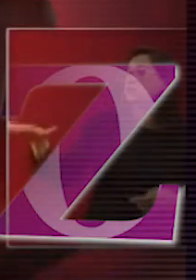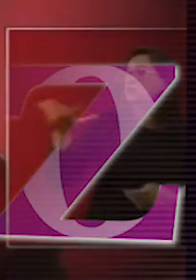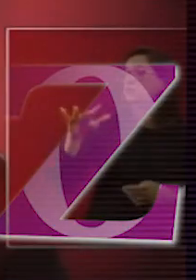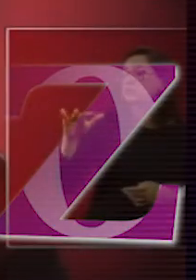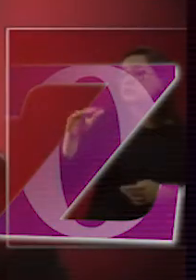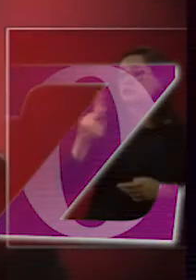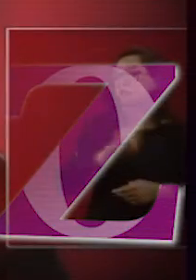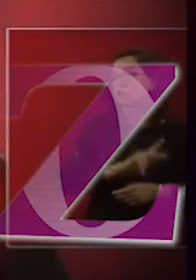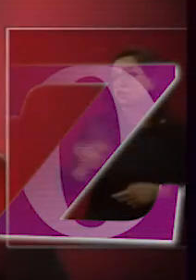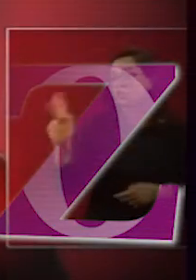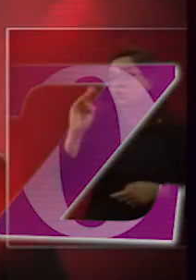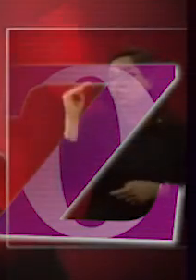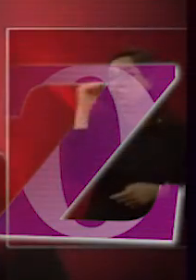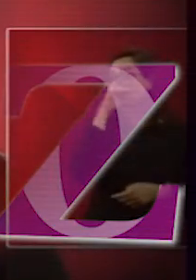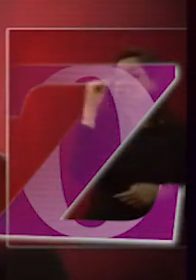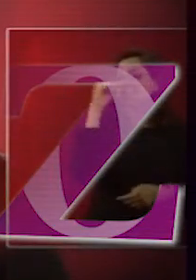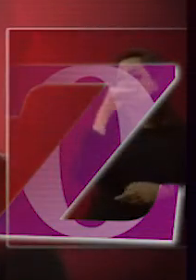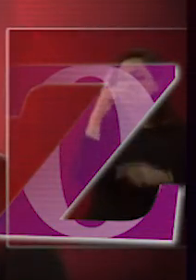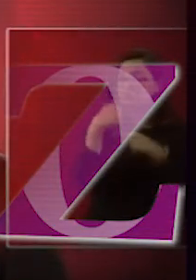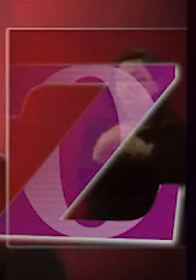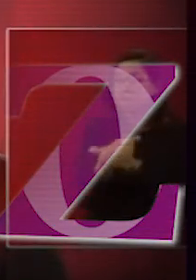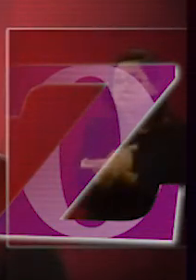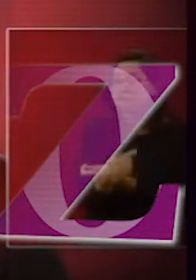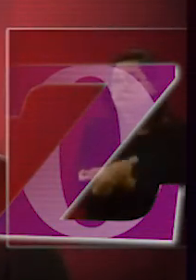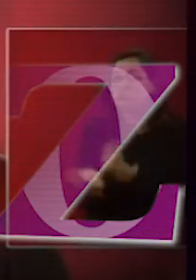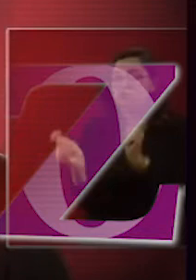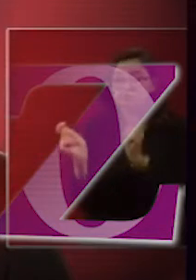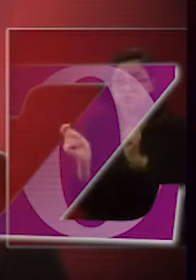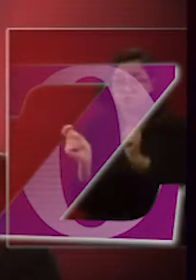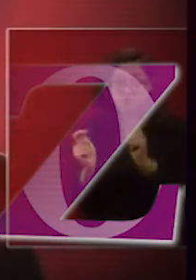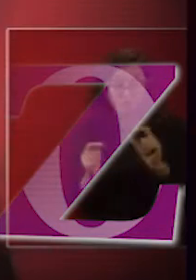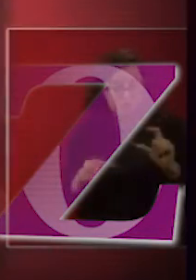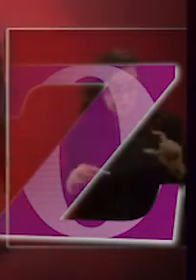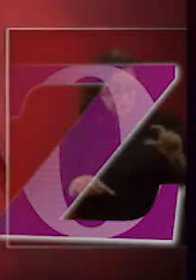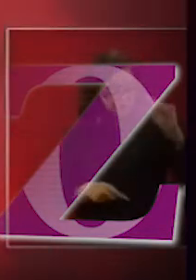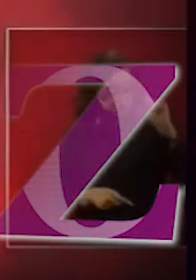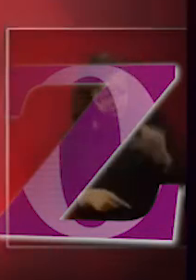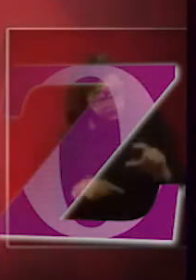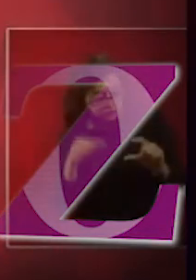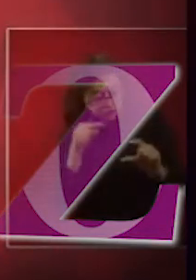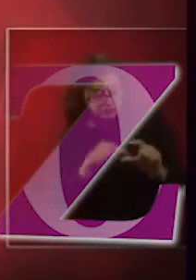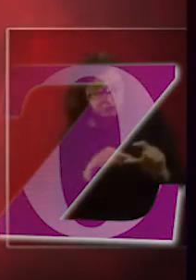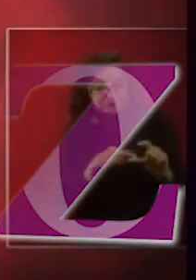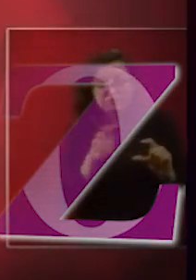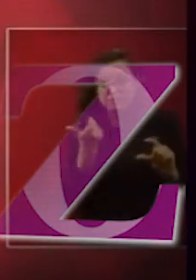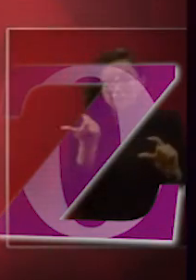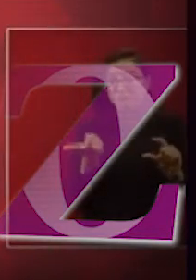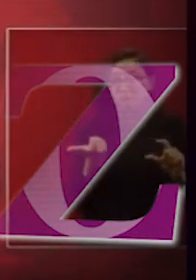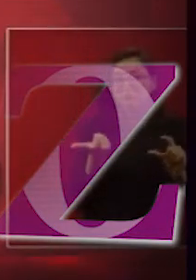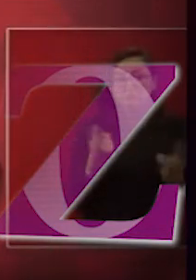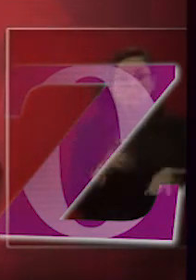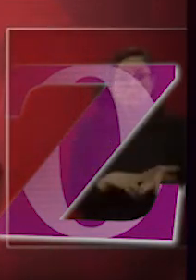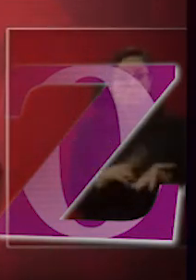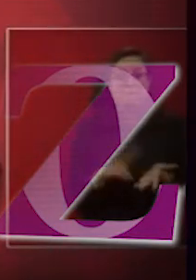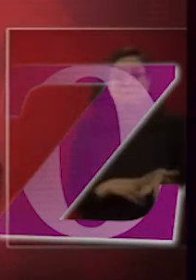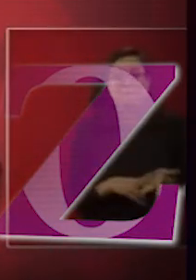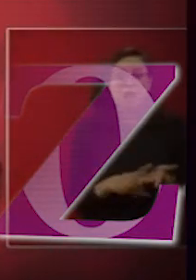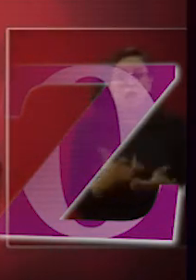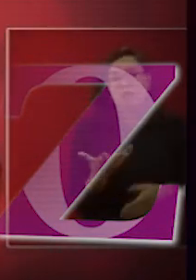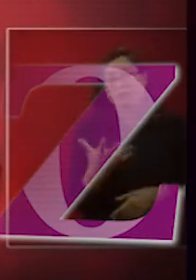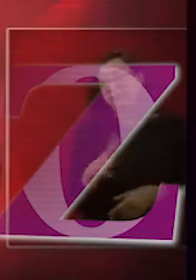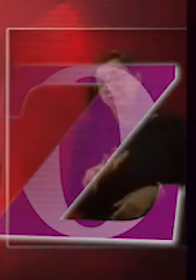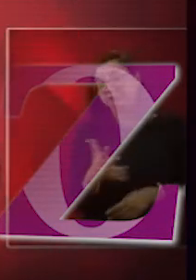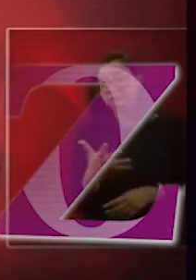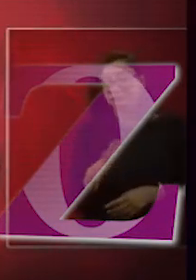Y lo dice con una seguridad tal y se pone a hacer números enfrente de todos quienes ahí lo